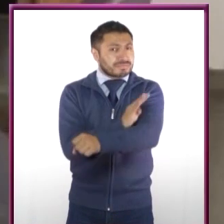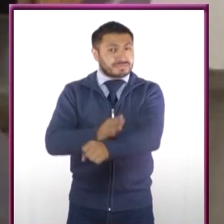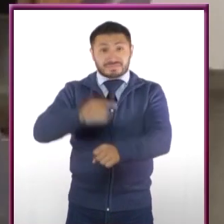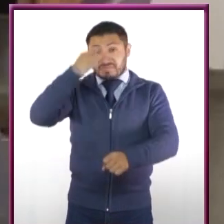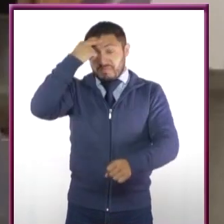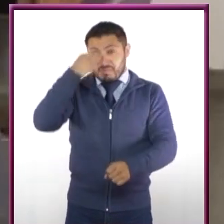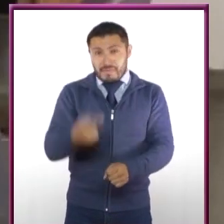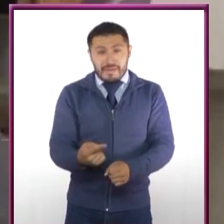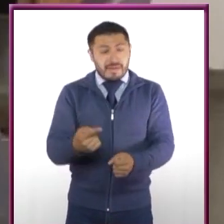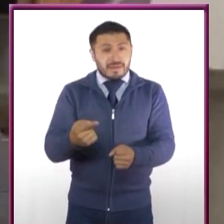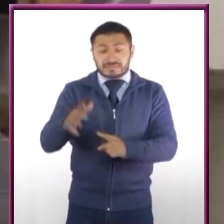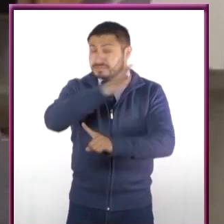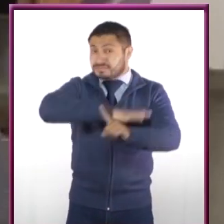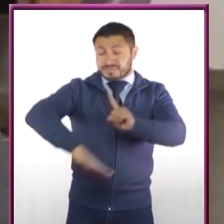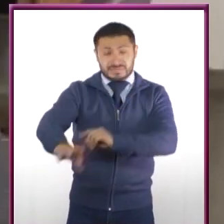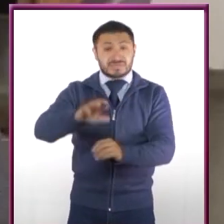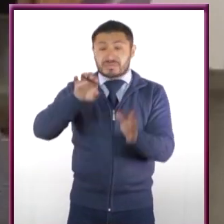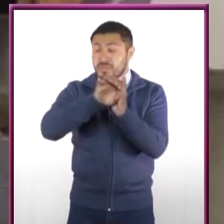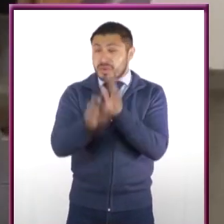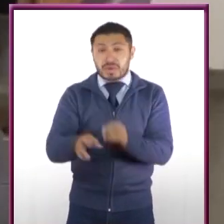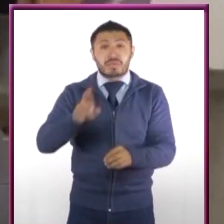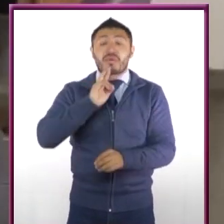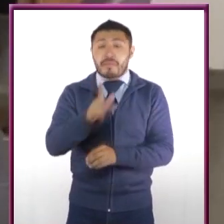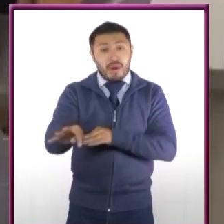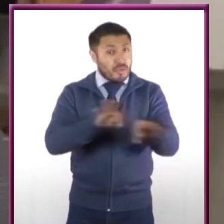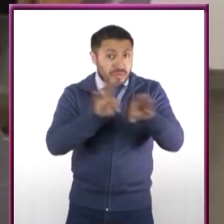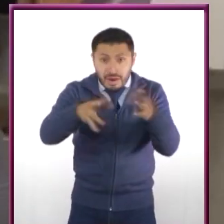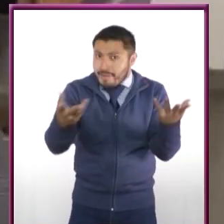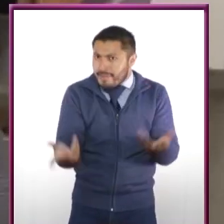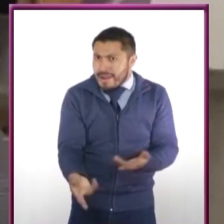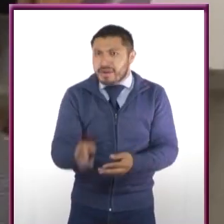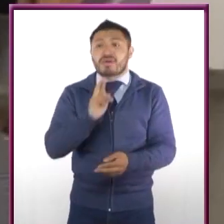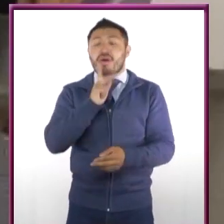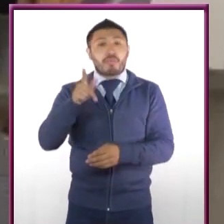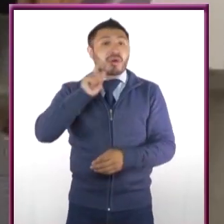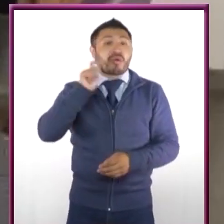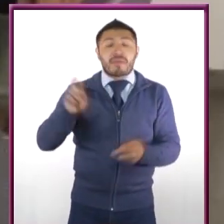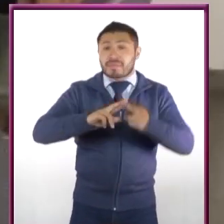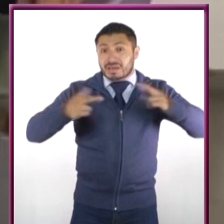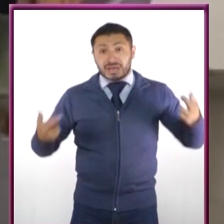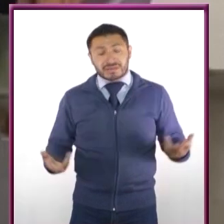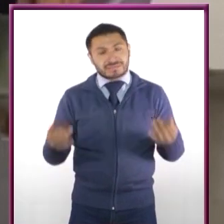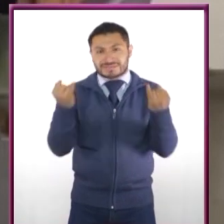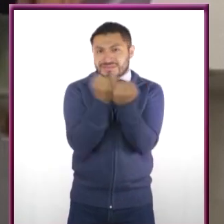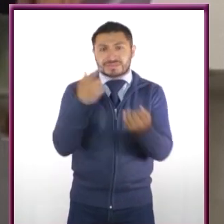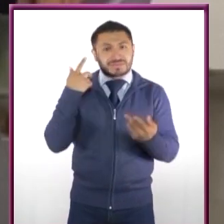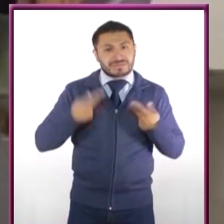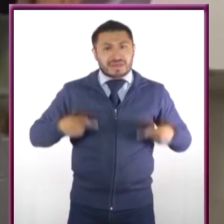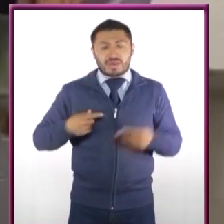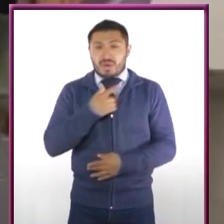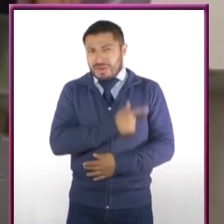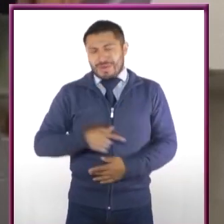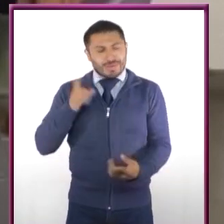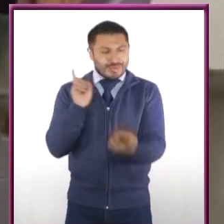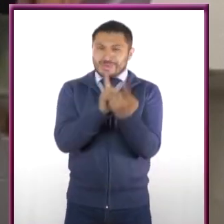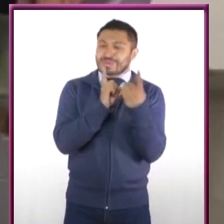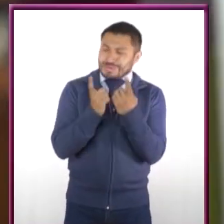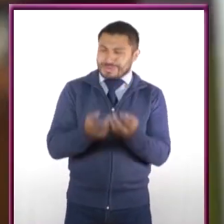en el trabajo, podemos hacerlo mejor, ¿no? Y la gente va a estar a gusto con nosotros también.